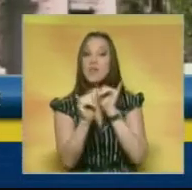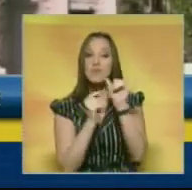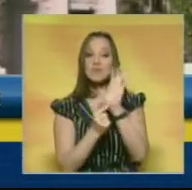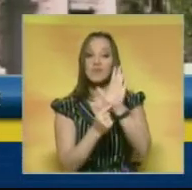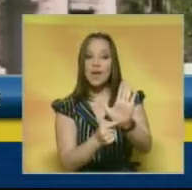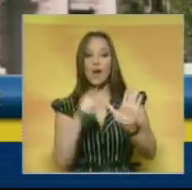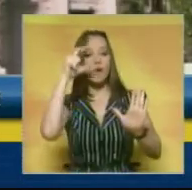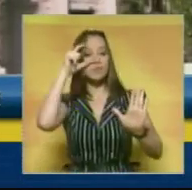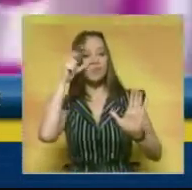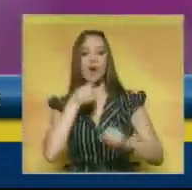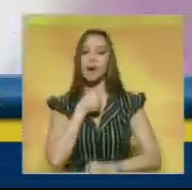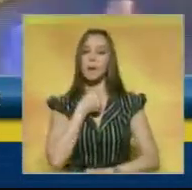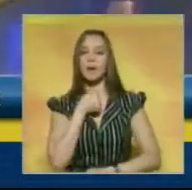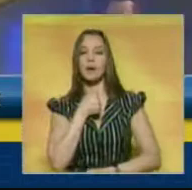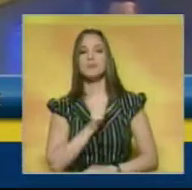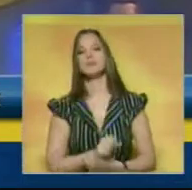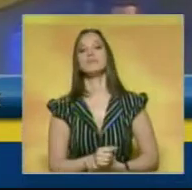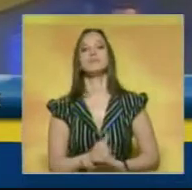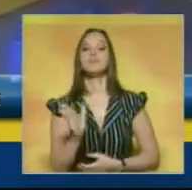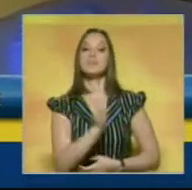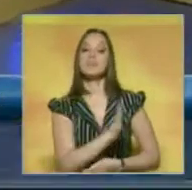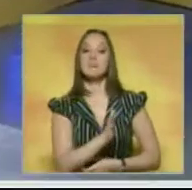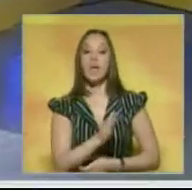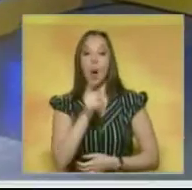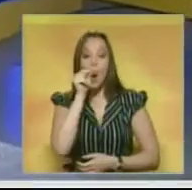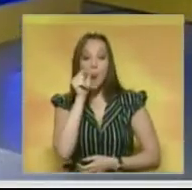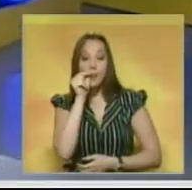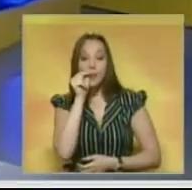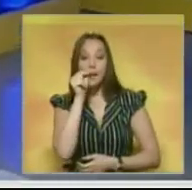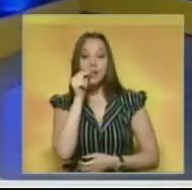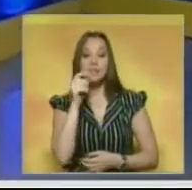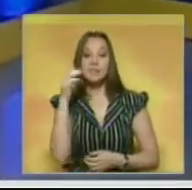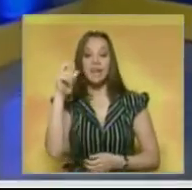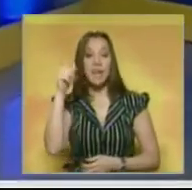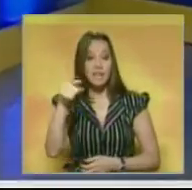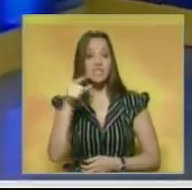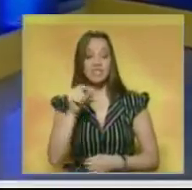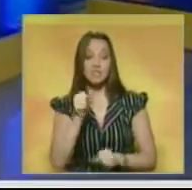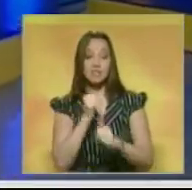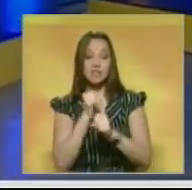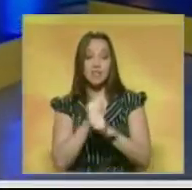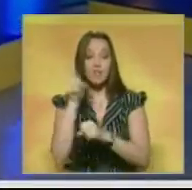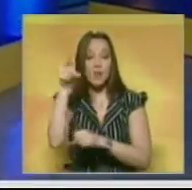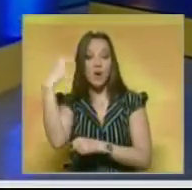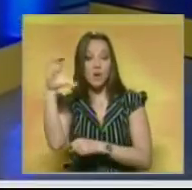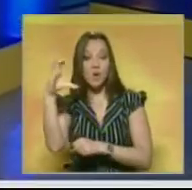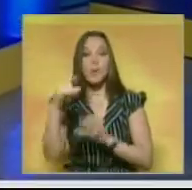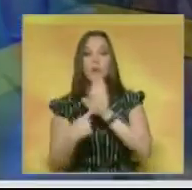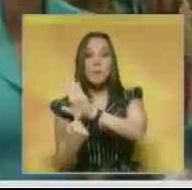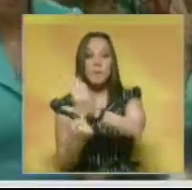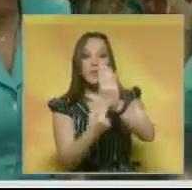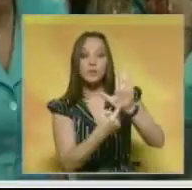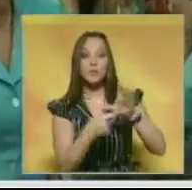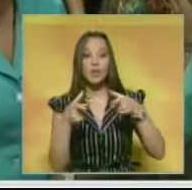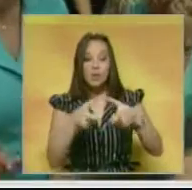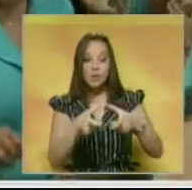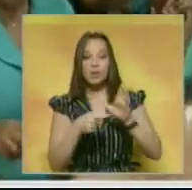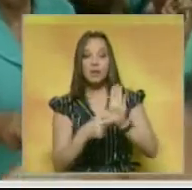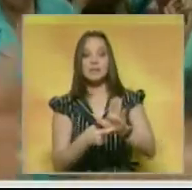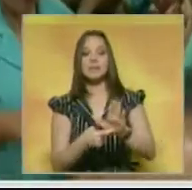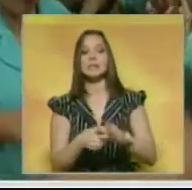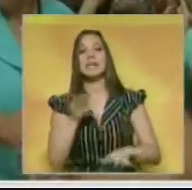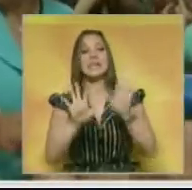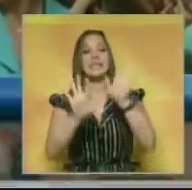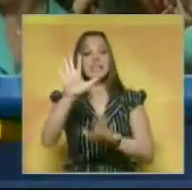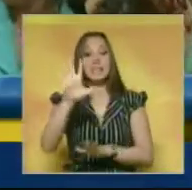Anthony con 3.0. Y Chayanne está en Colombia promocionando su nuevo trabajo musical En Todo Estaré. Tuvieron que pasar